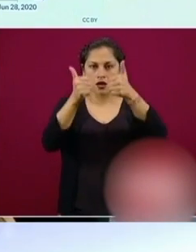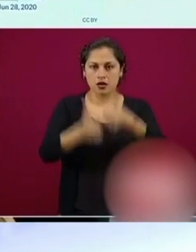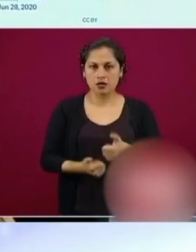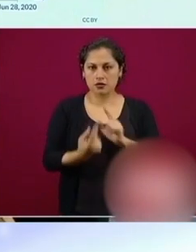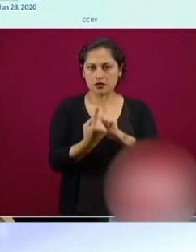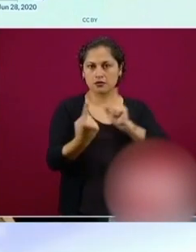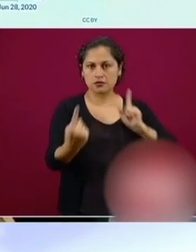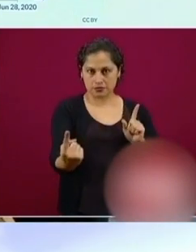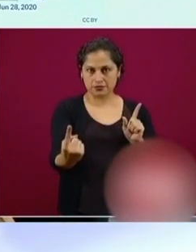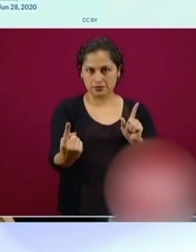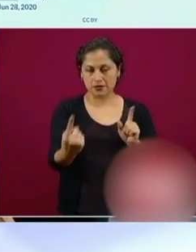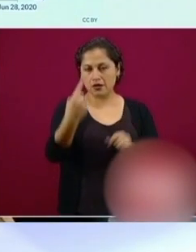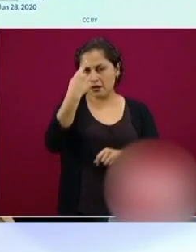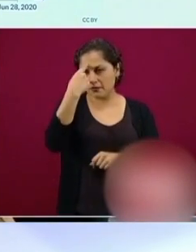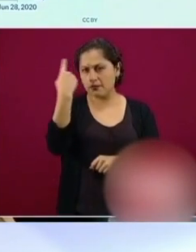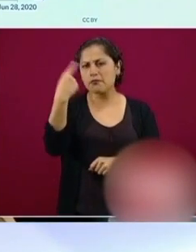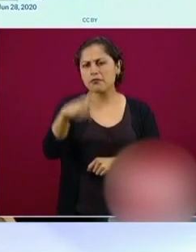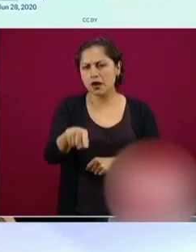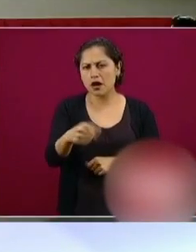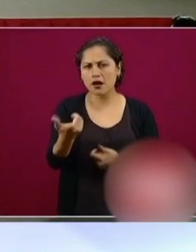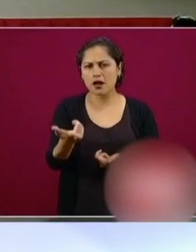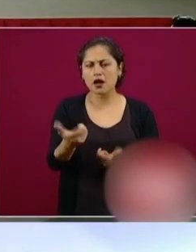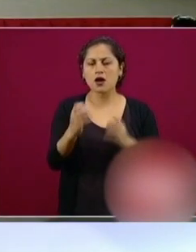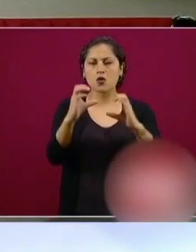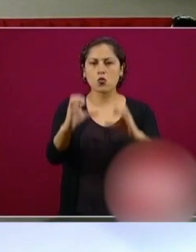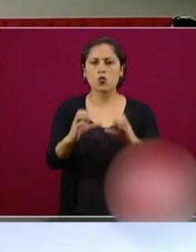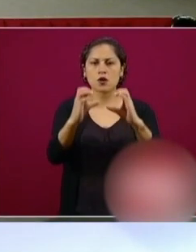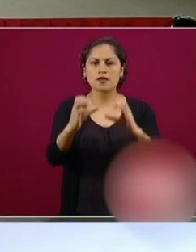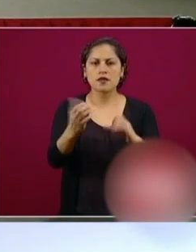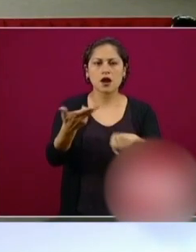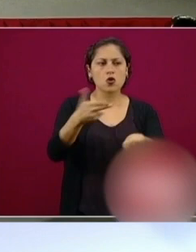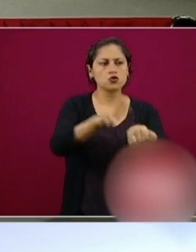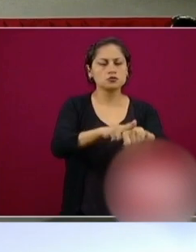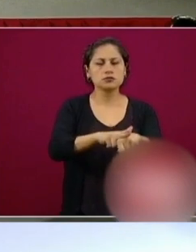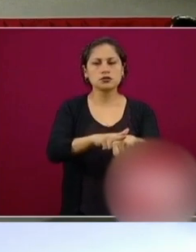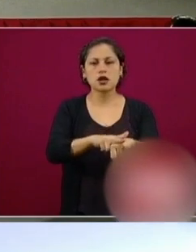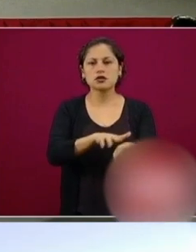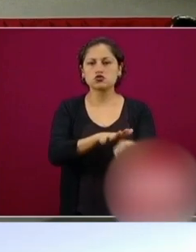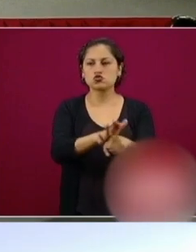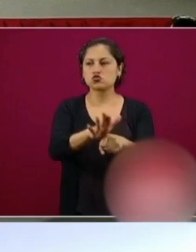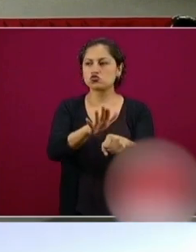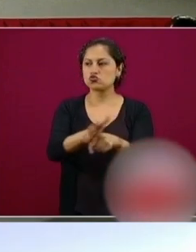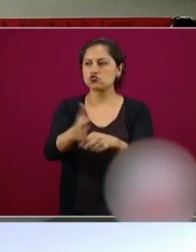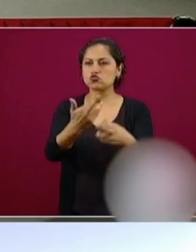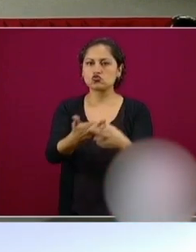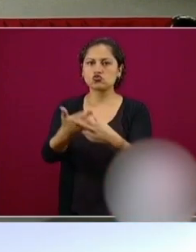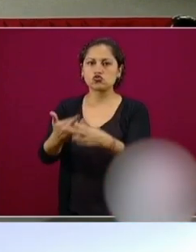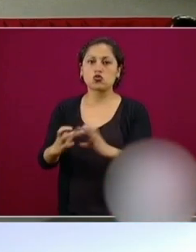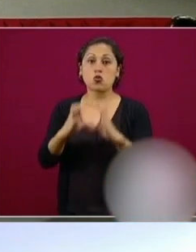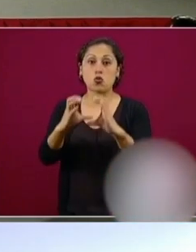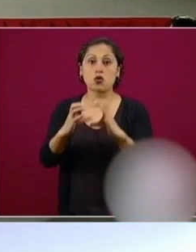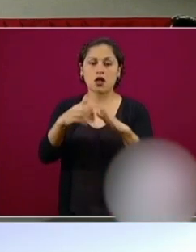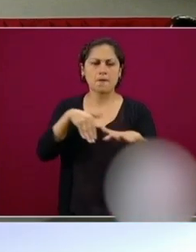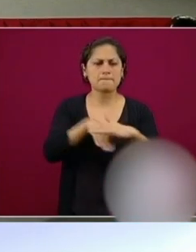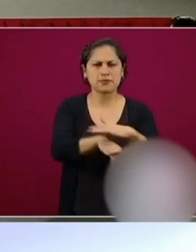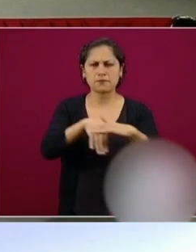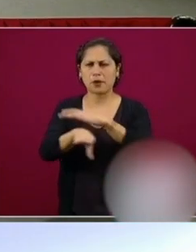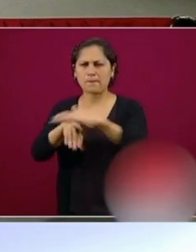colapse el sistema de salud, crece a esta velocidad y está siempre por debajo de la capacidad